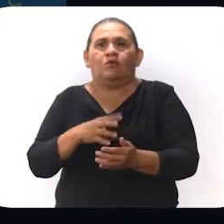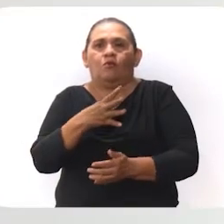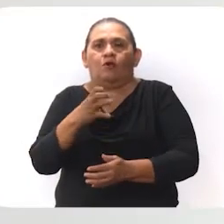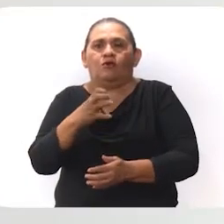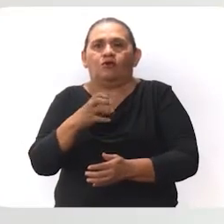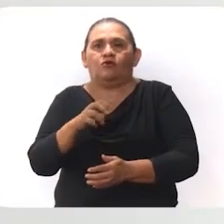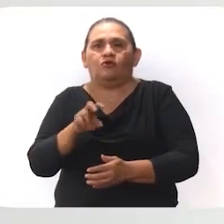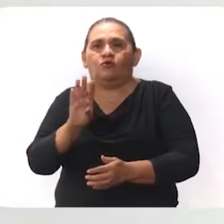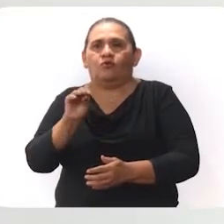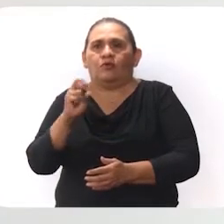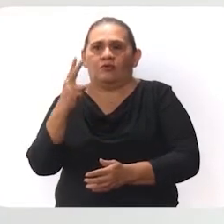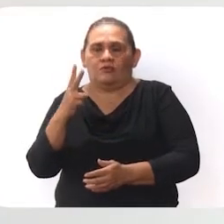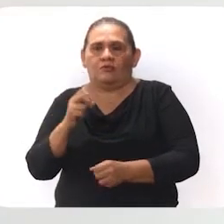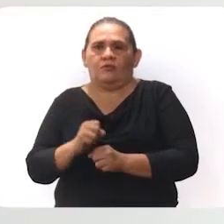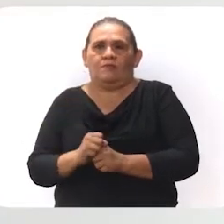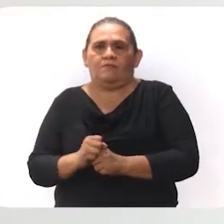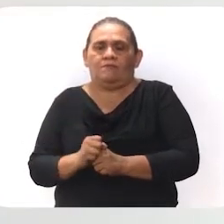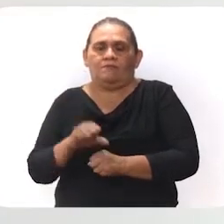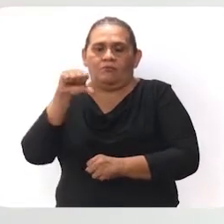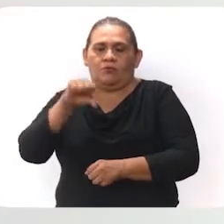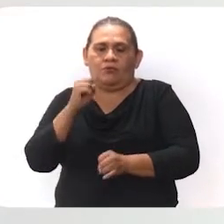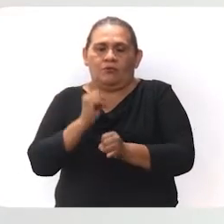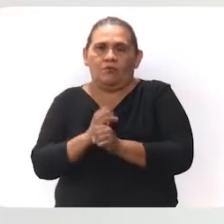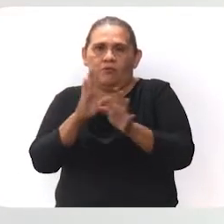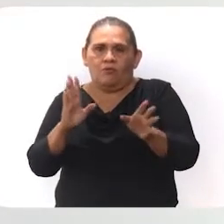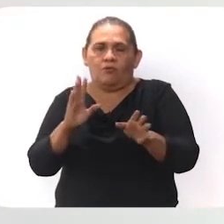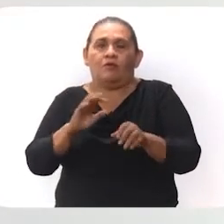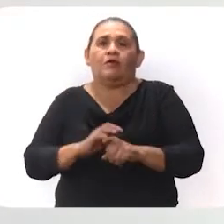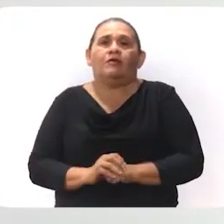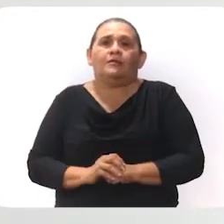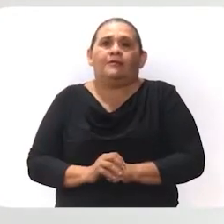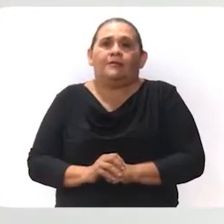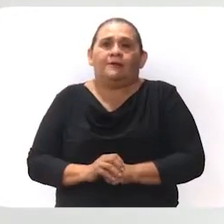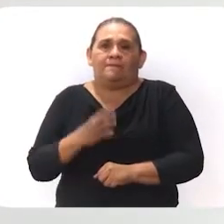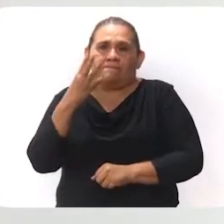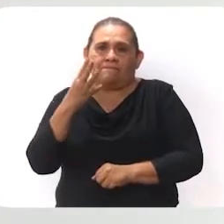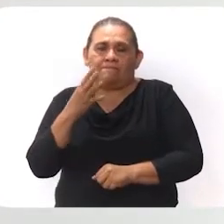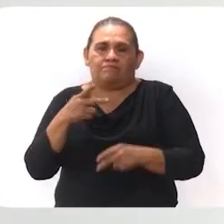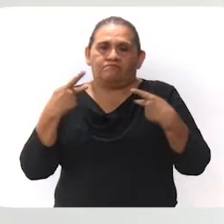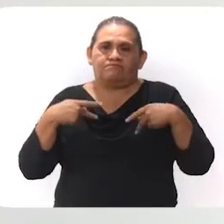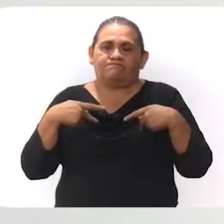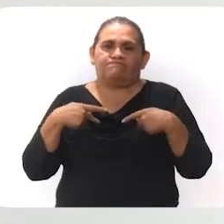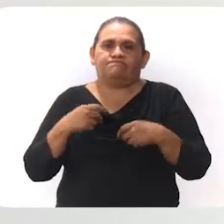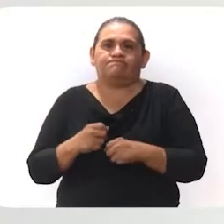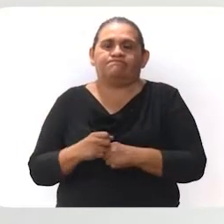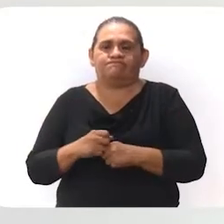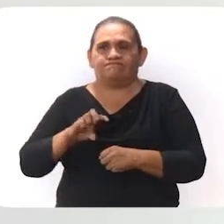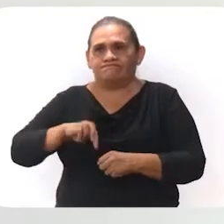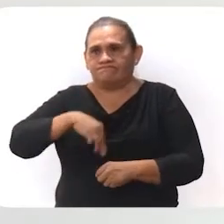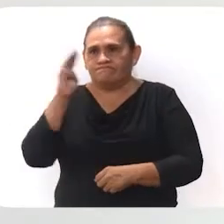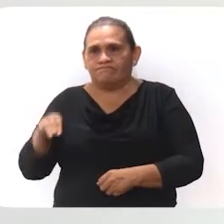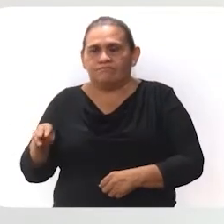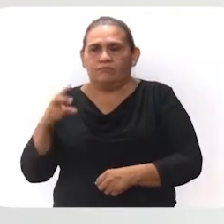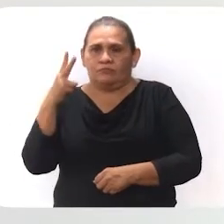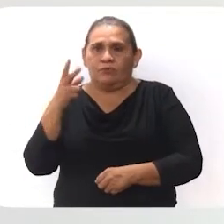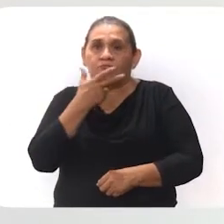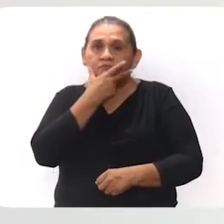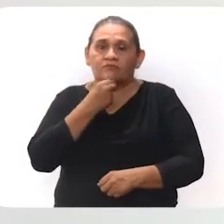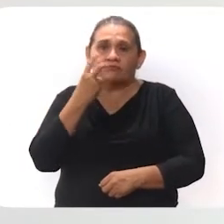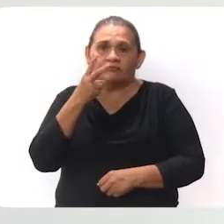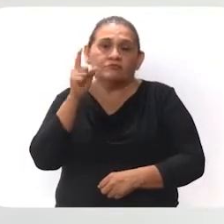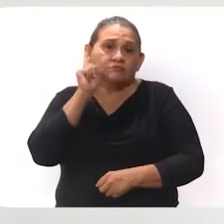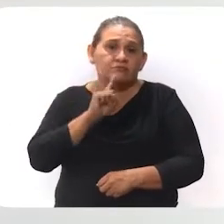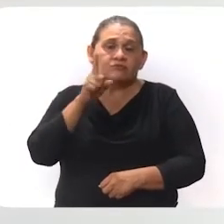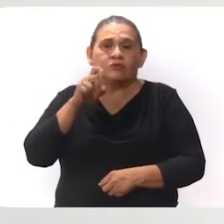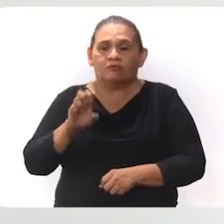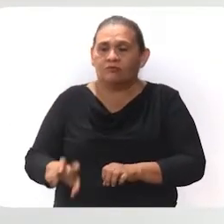11.492. Lamentablemente, en este parte médico informamos de 4 fallecimientos, 2 hombres y 2 mujeres